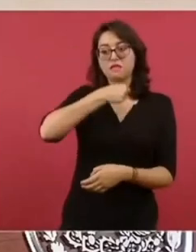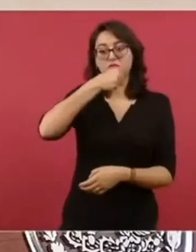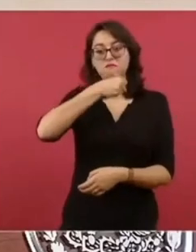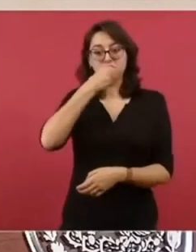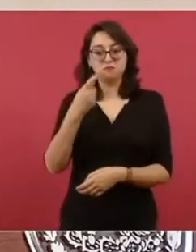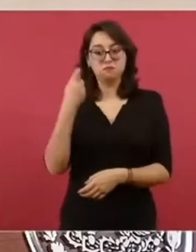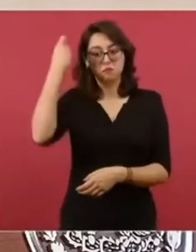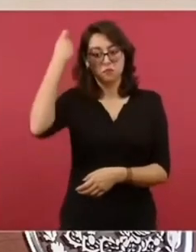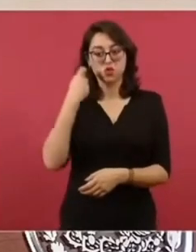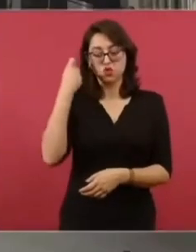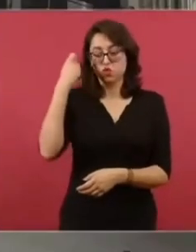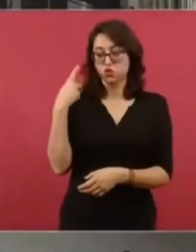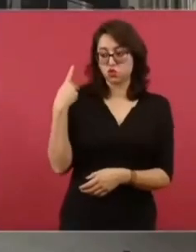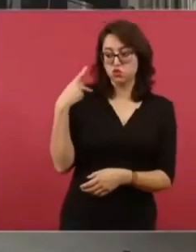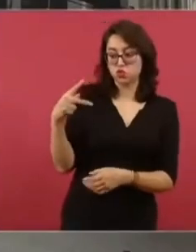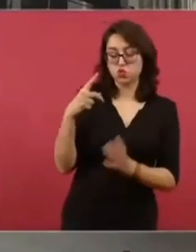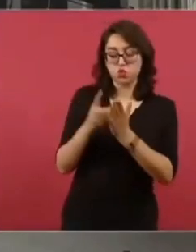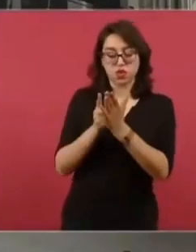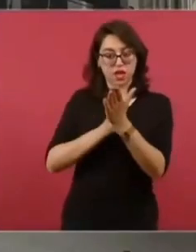y al elevar